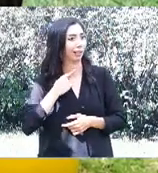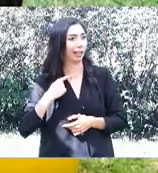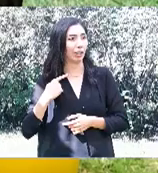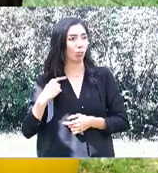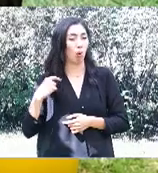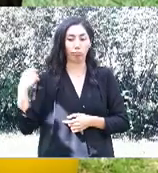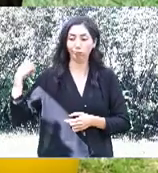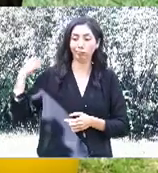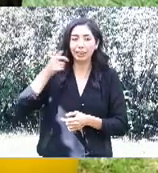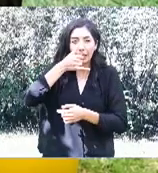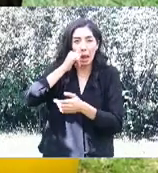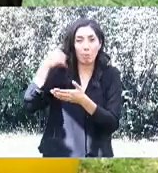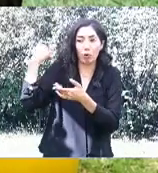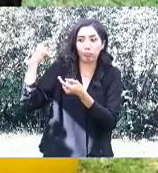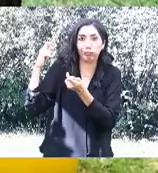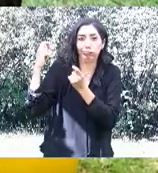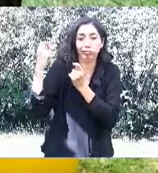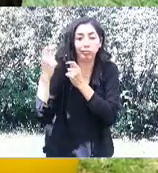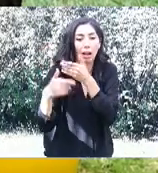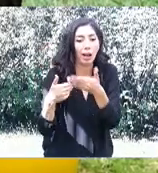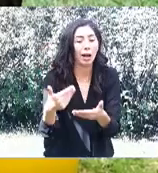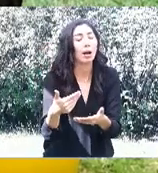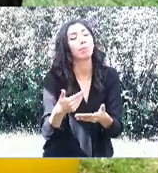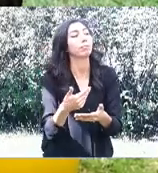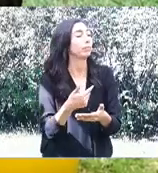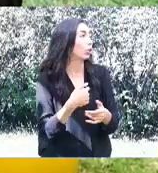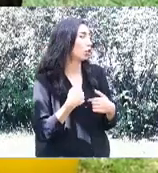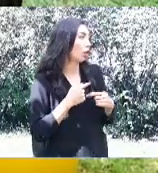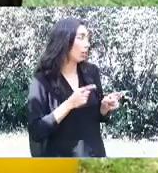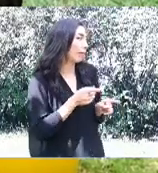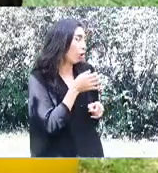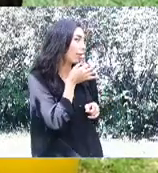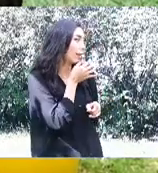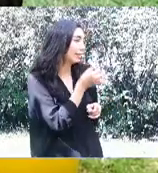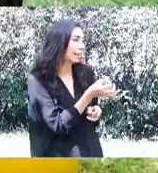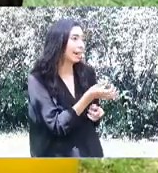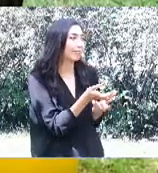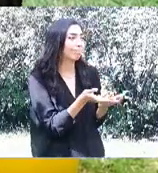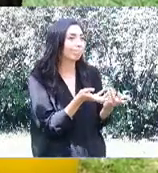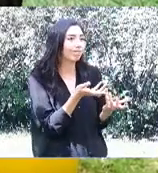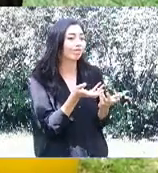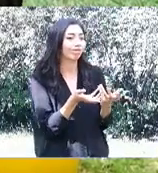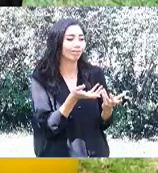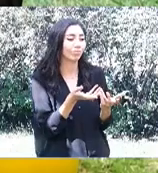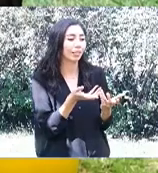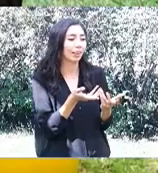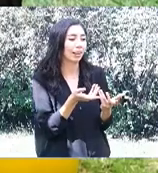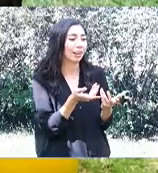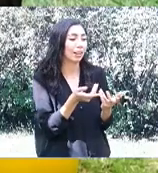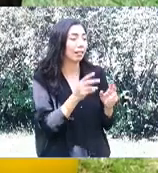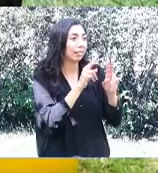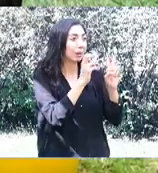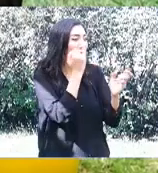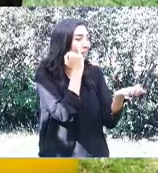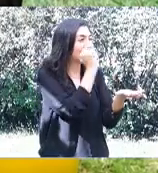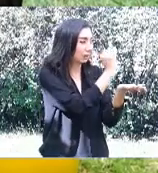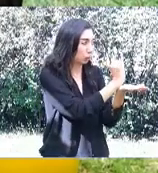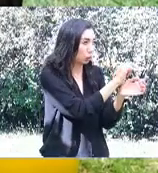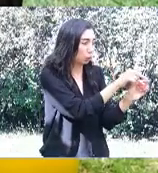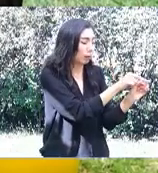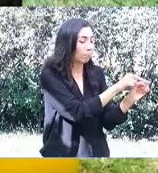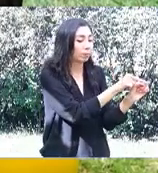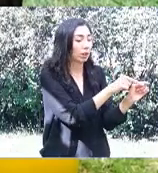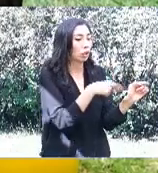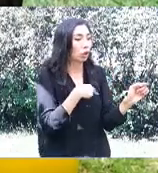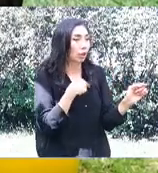eh Y acá eh tengo tengo que decirlo como eh un poco acercarme más a la institución y decir que el